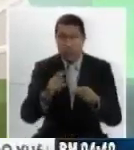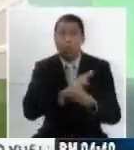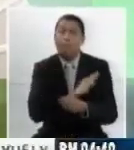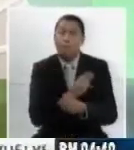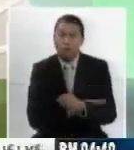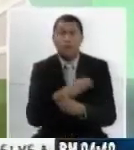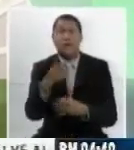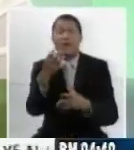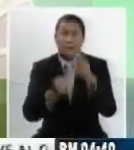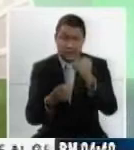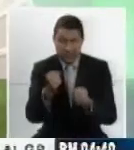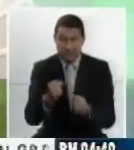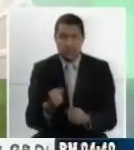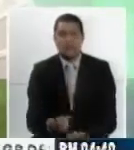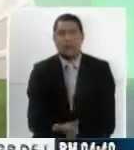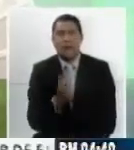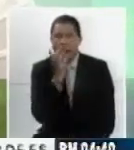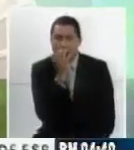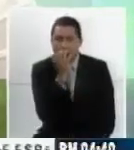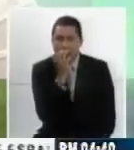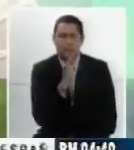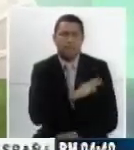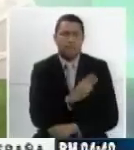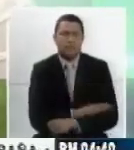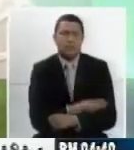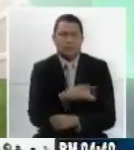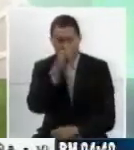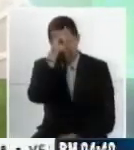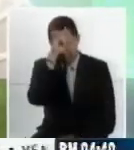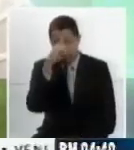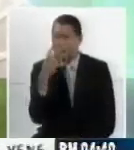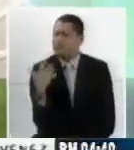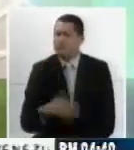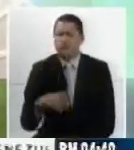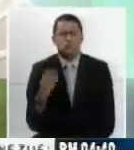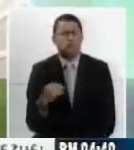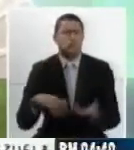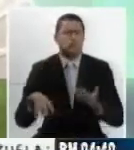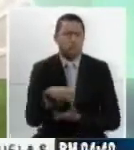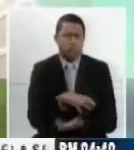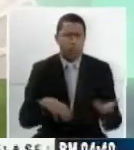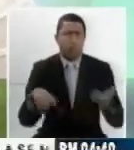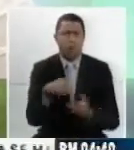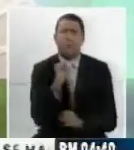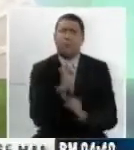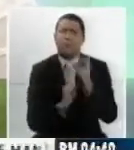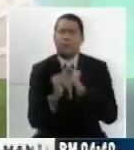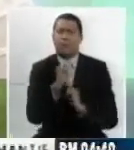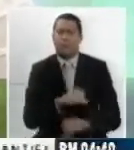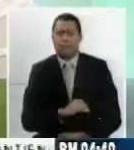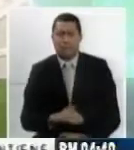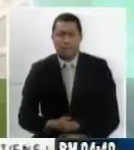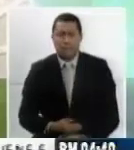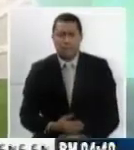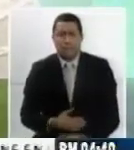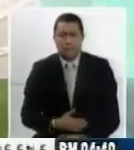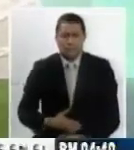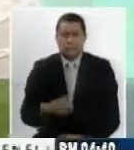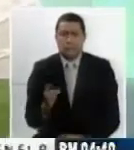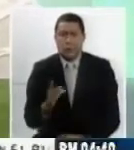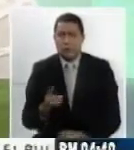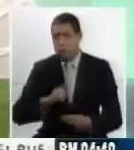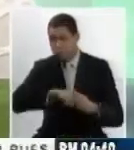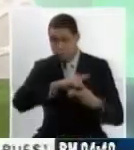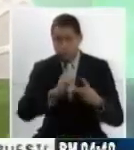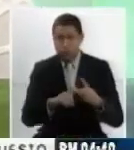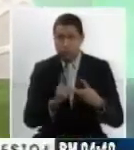leche, que es lo que nosotros llamamos alergia a la proteína de la leche de vaca, que genera muchísimos problemas al gastroenterólogo infantil y al pediatra en general. Ahora bien,